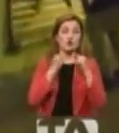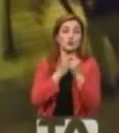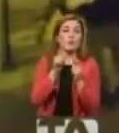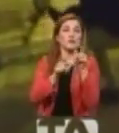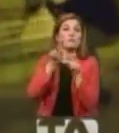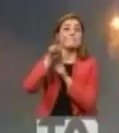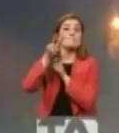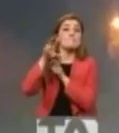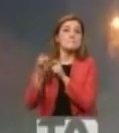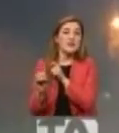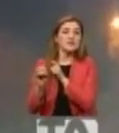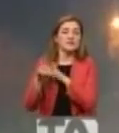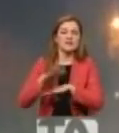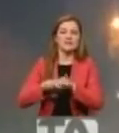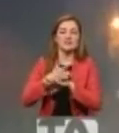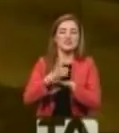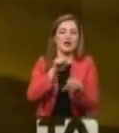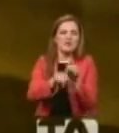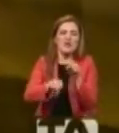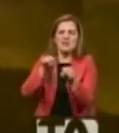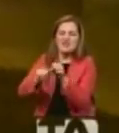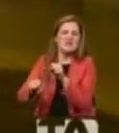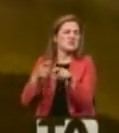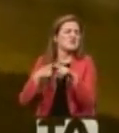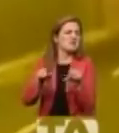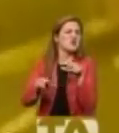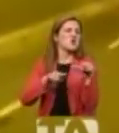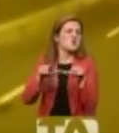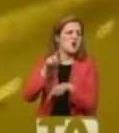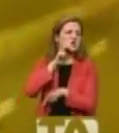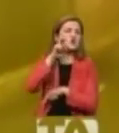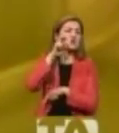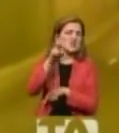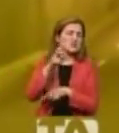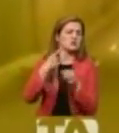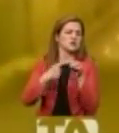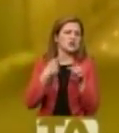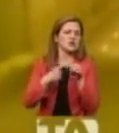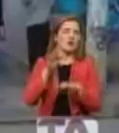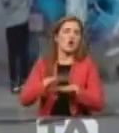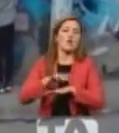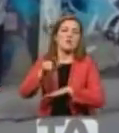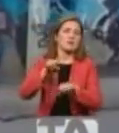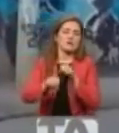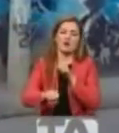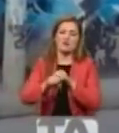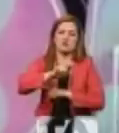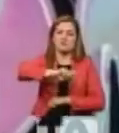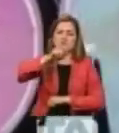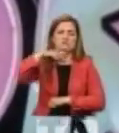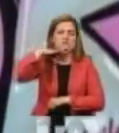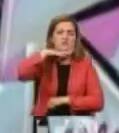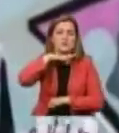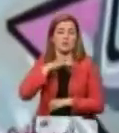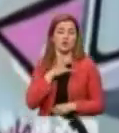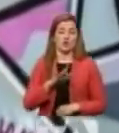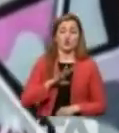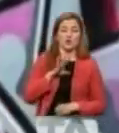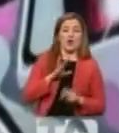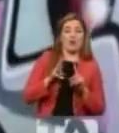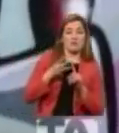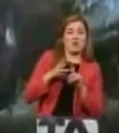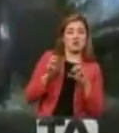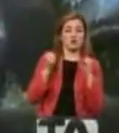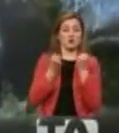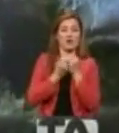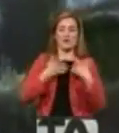20 individuos sería la causante de otros daños realizados a sitios turísticos de la capital y quienes suben orgullosos a las redes sociales